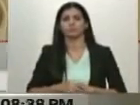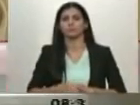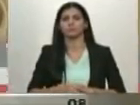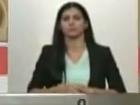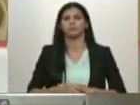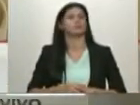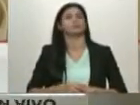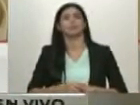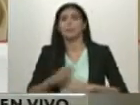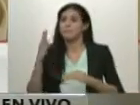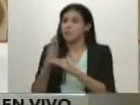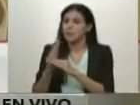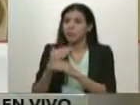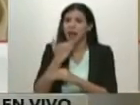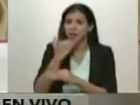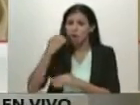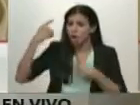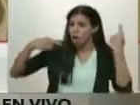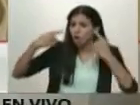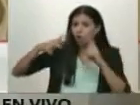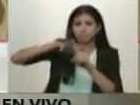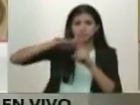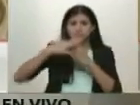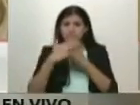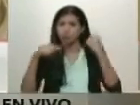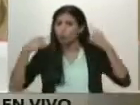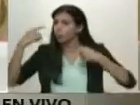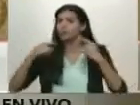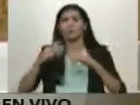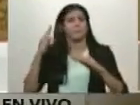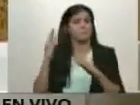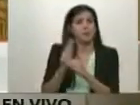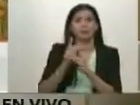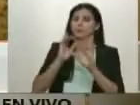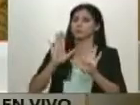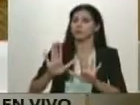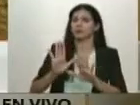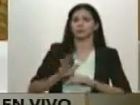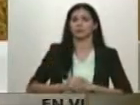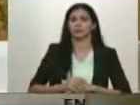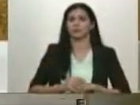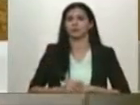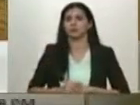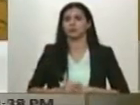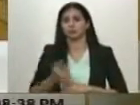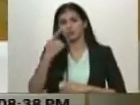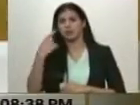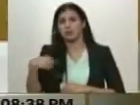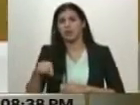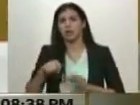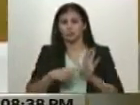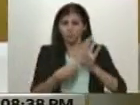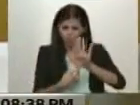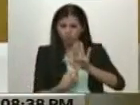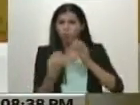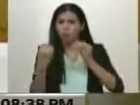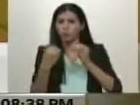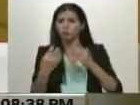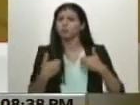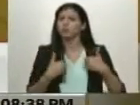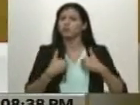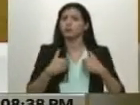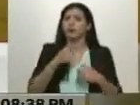Paremos esta locura. Paremos esta locura. Aquí está, yo tengo los datos aquí de cómo ha afectado eso el crecimiento económico de todos los